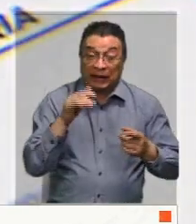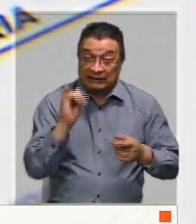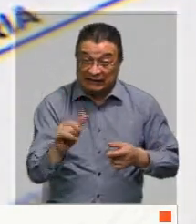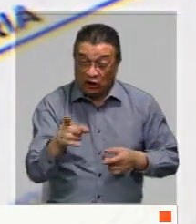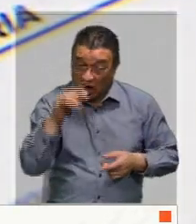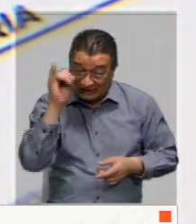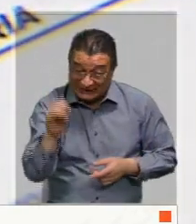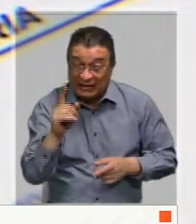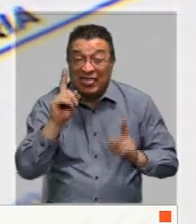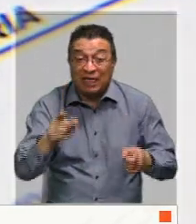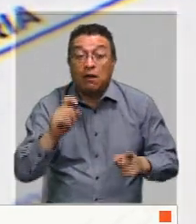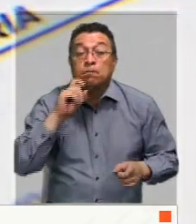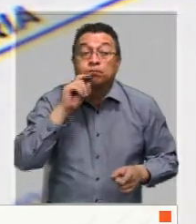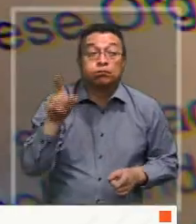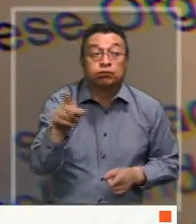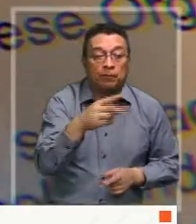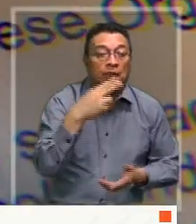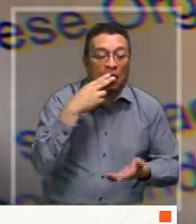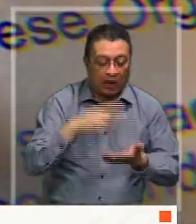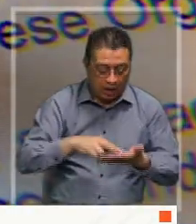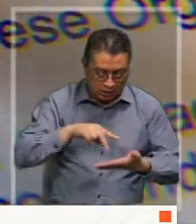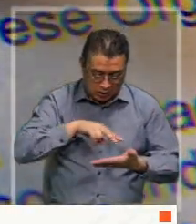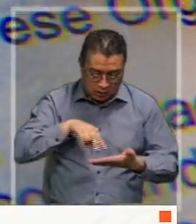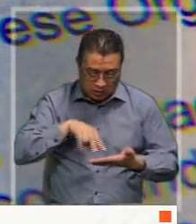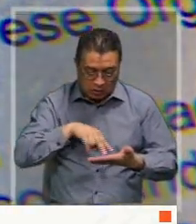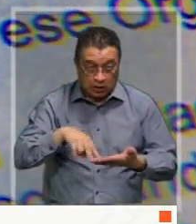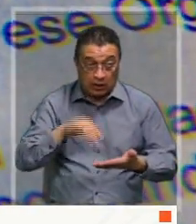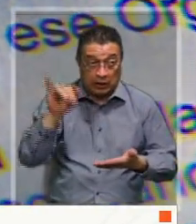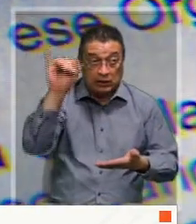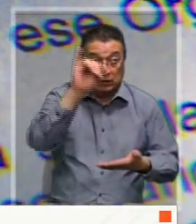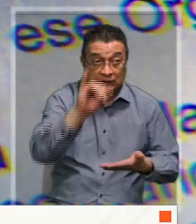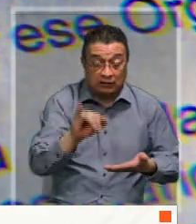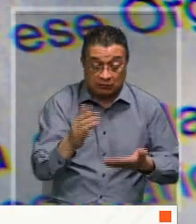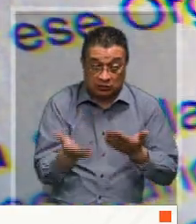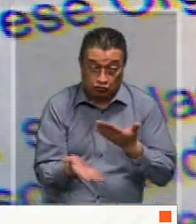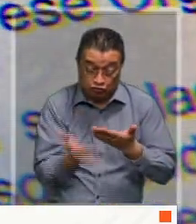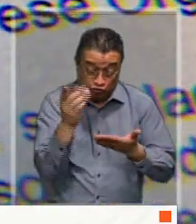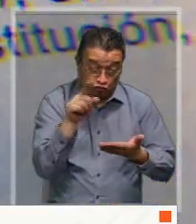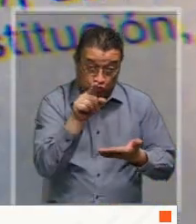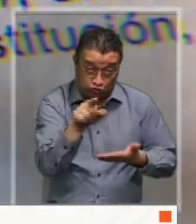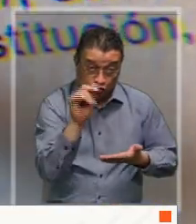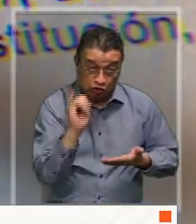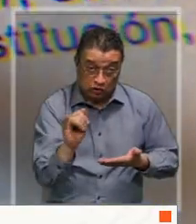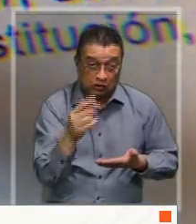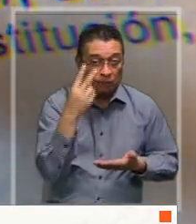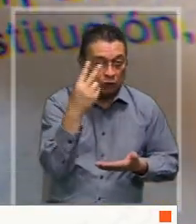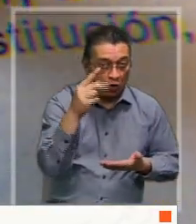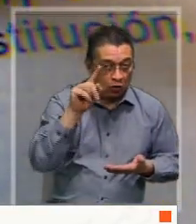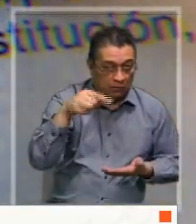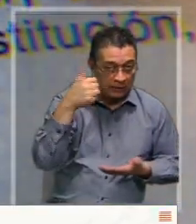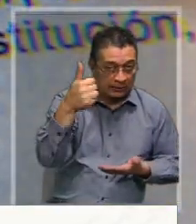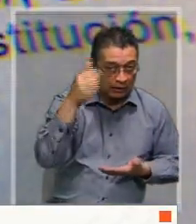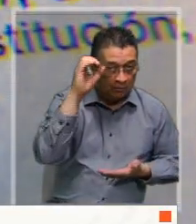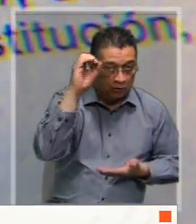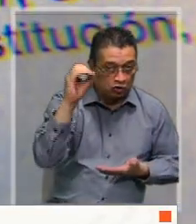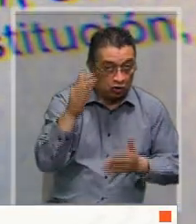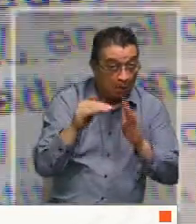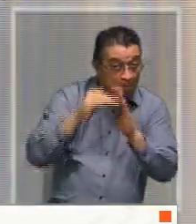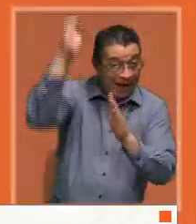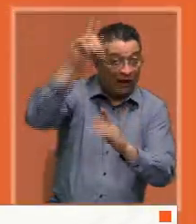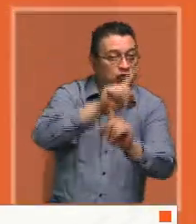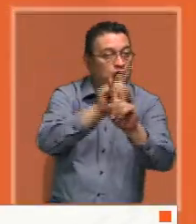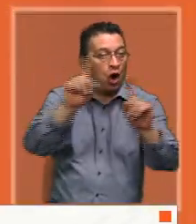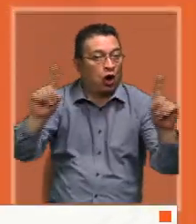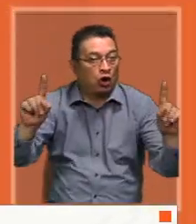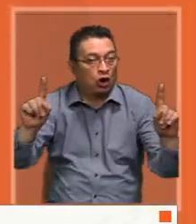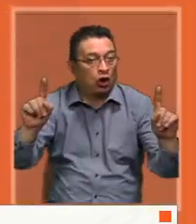hacerlo? Primero revise la carta y fíjese si su ISAPRES de las que va a subir, el porcentaje es 2,6%, no más. Si